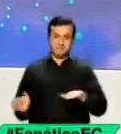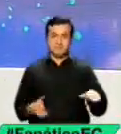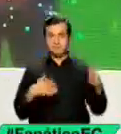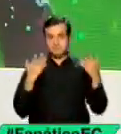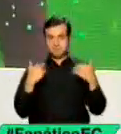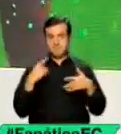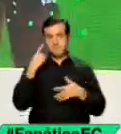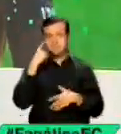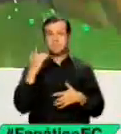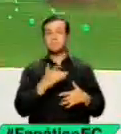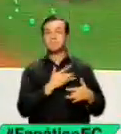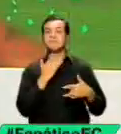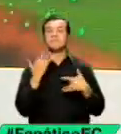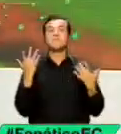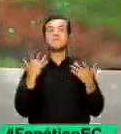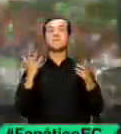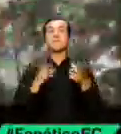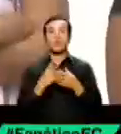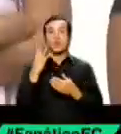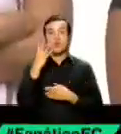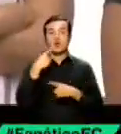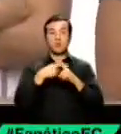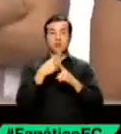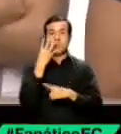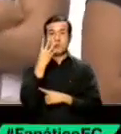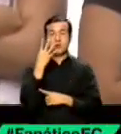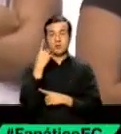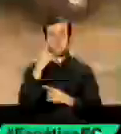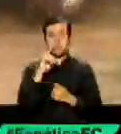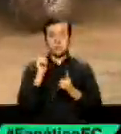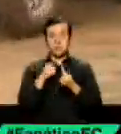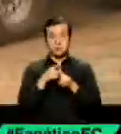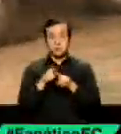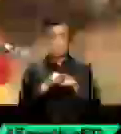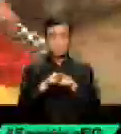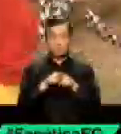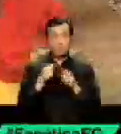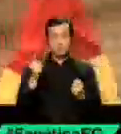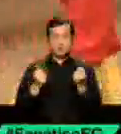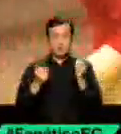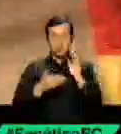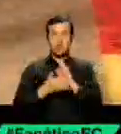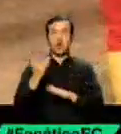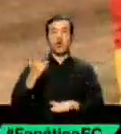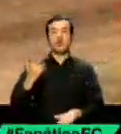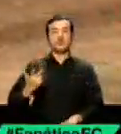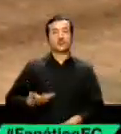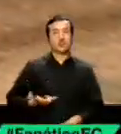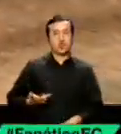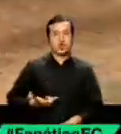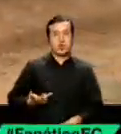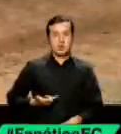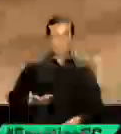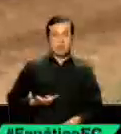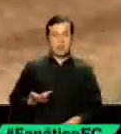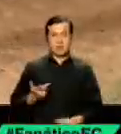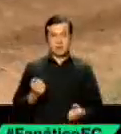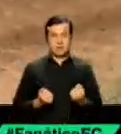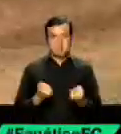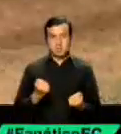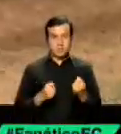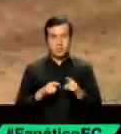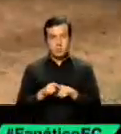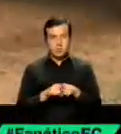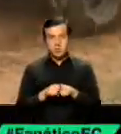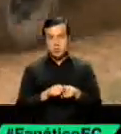ver las emociones del 4x4 que se dieron en el kilómetro 40 vía Achone. El piloto del Carmen al mando del